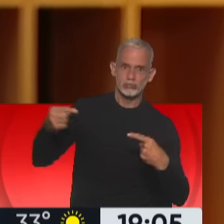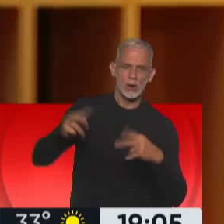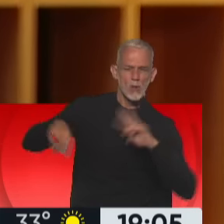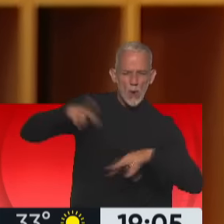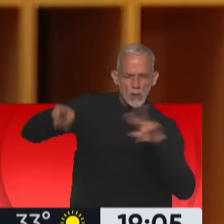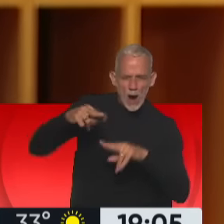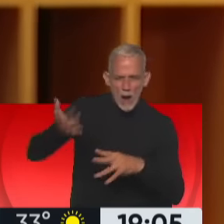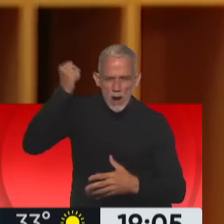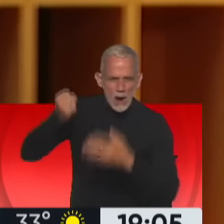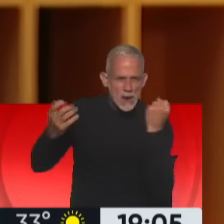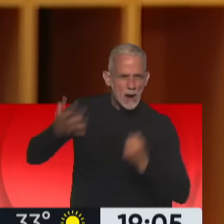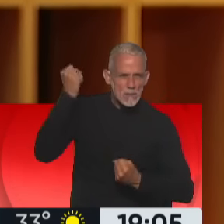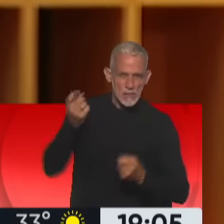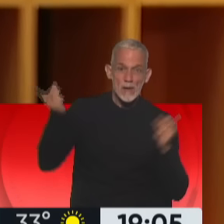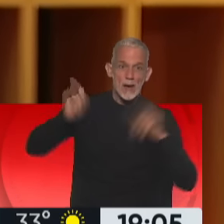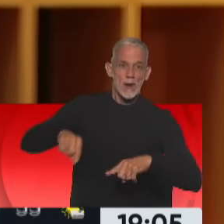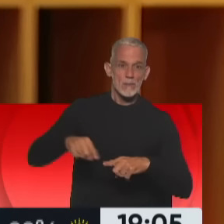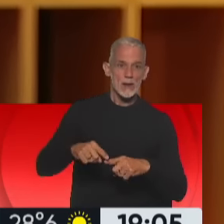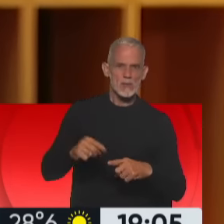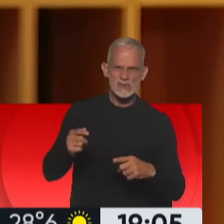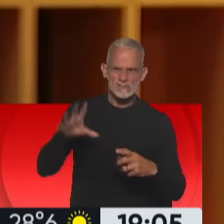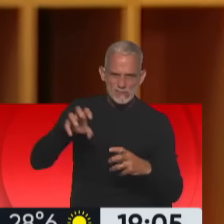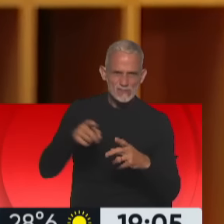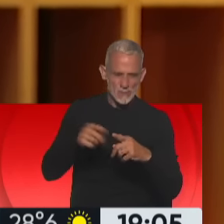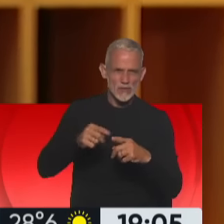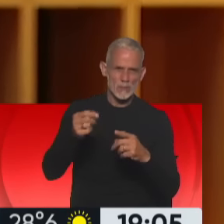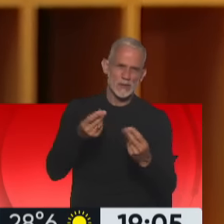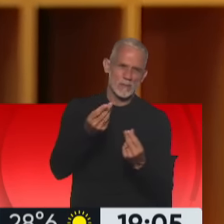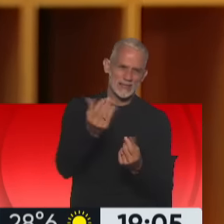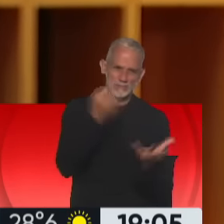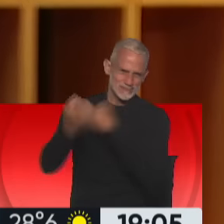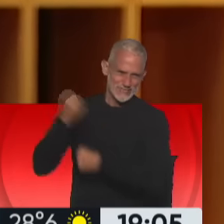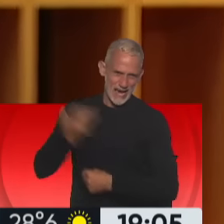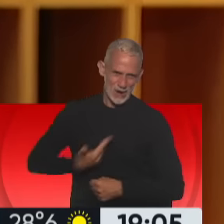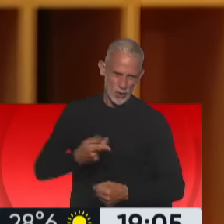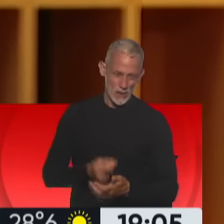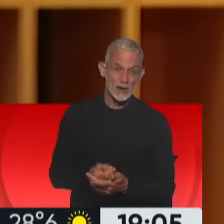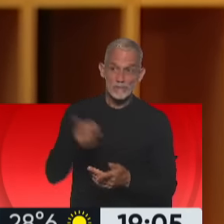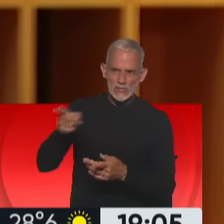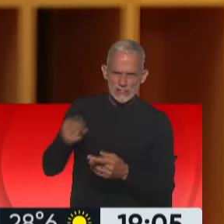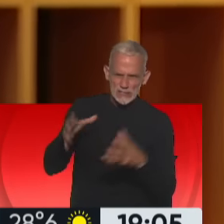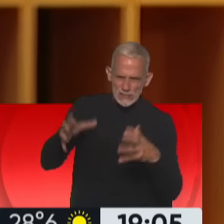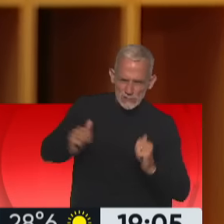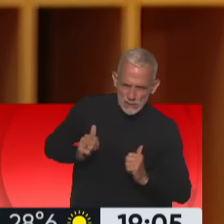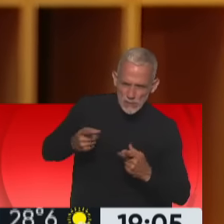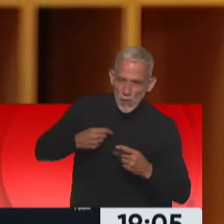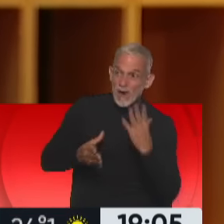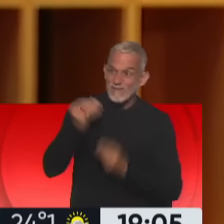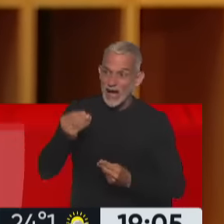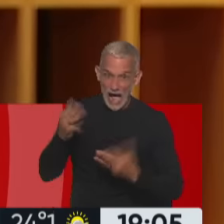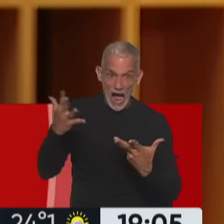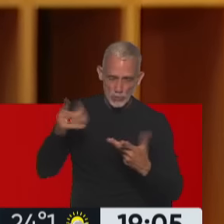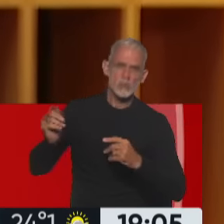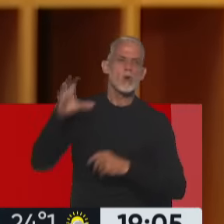cada oportunidad posible para volver a hincar sus dientes sobre el erario público. Ellos van a estar pendientes a cualquier error de nuestra